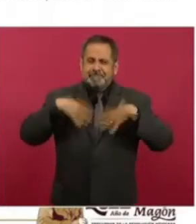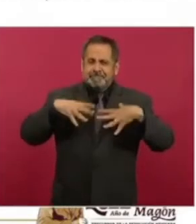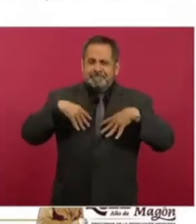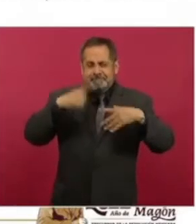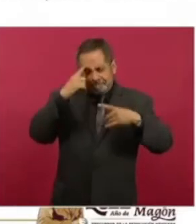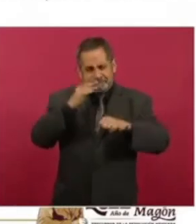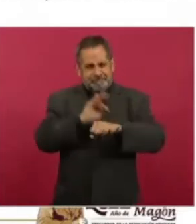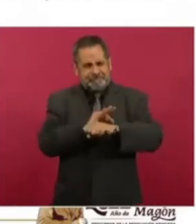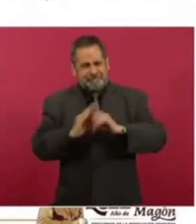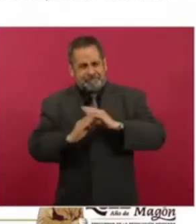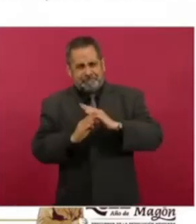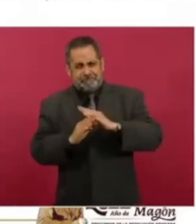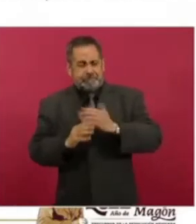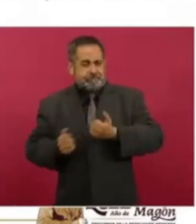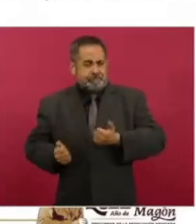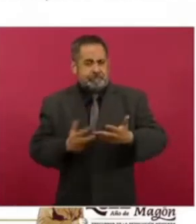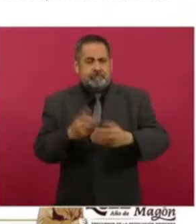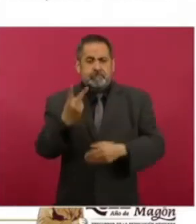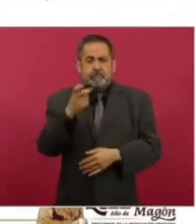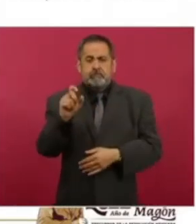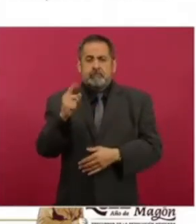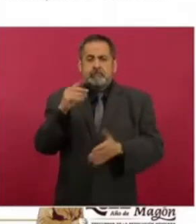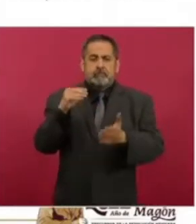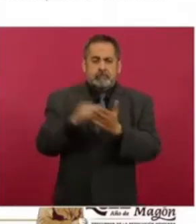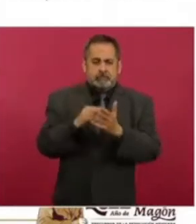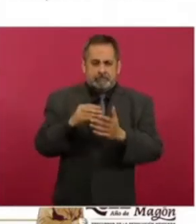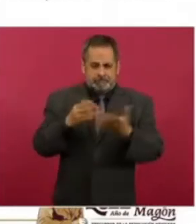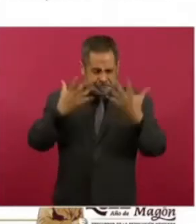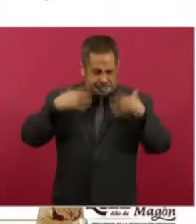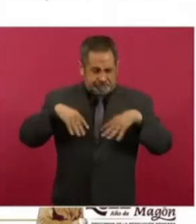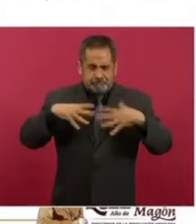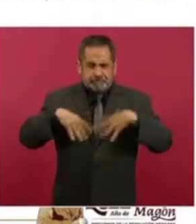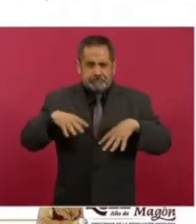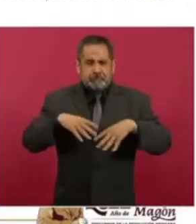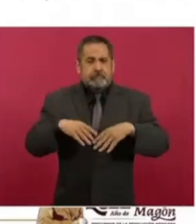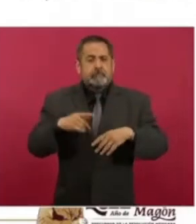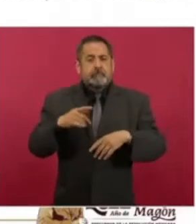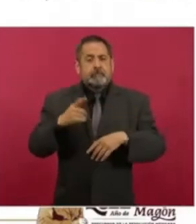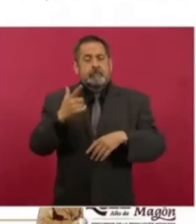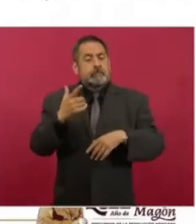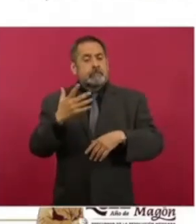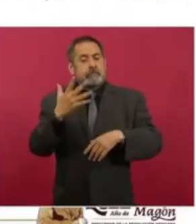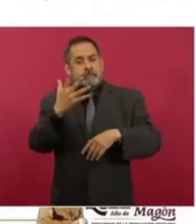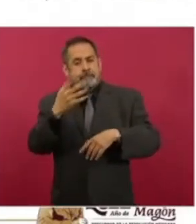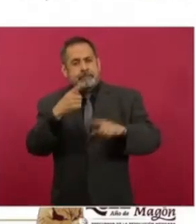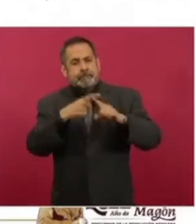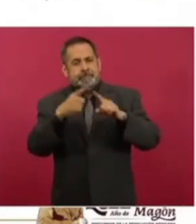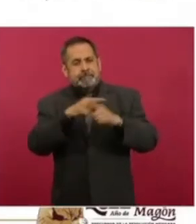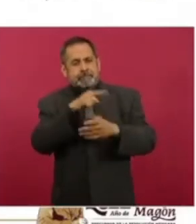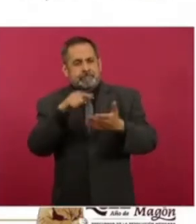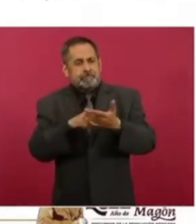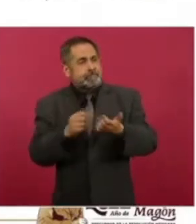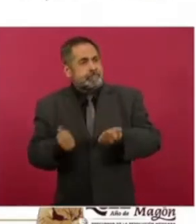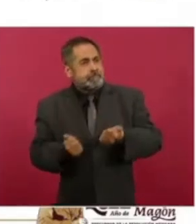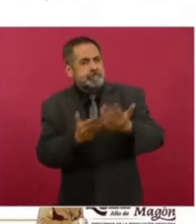un esquema diferente, 221,000 piezas a 5 ceferezos por Sedena,